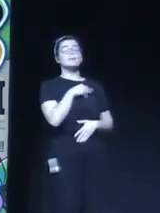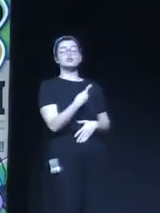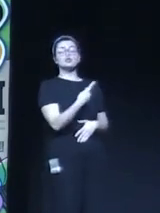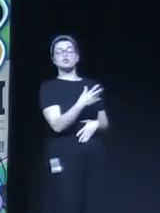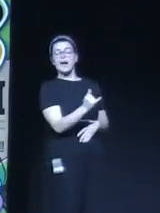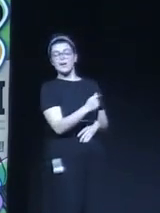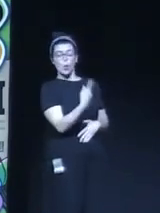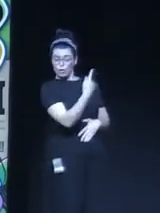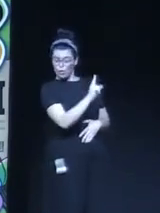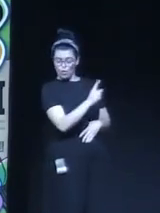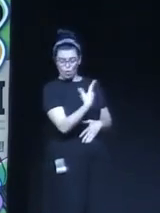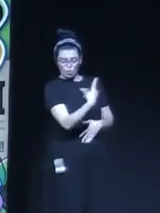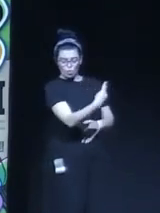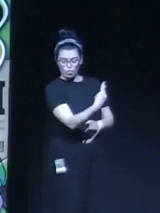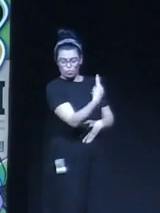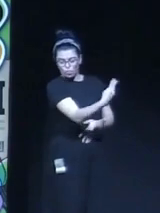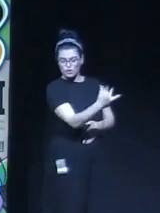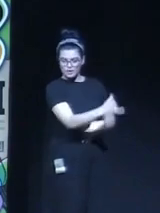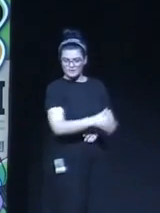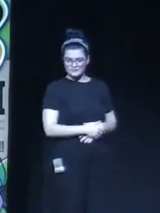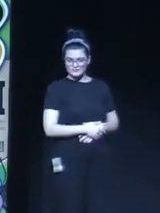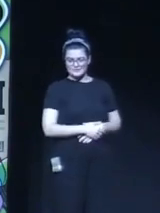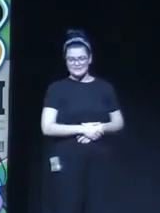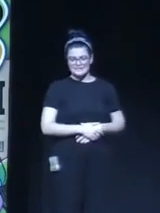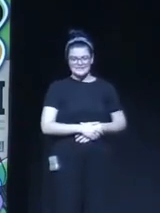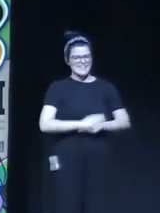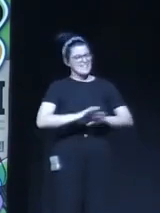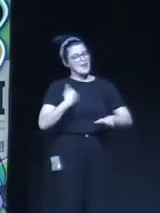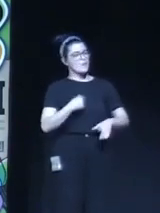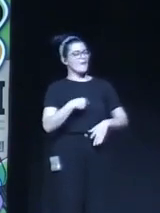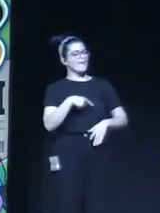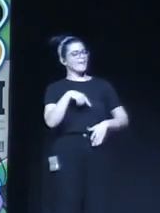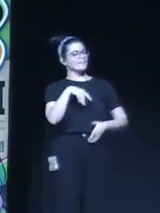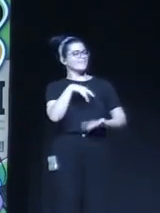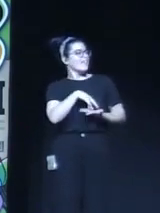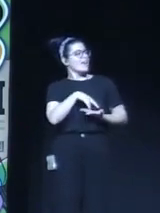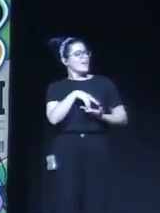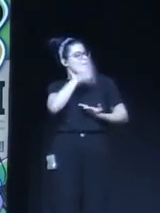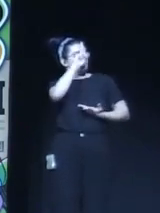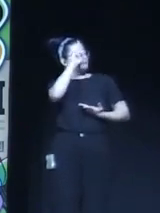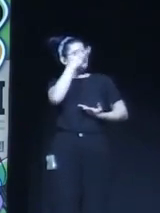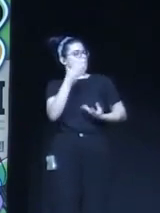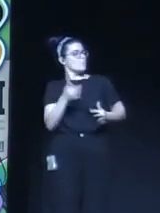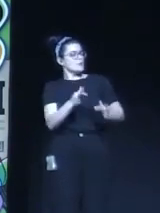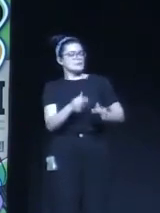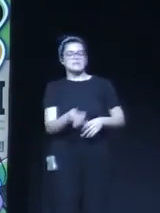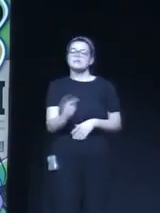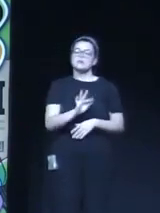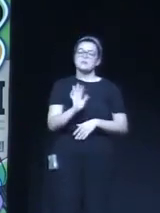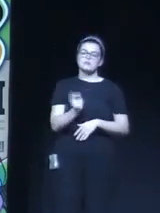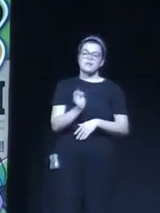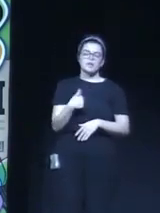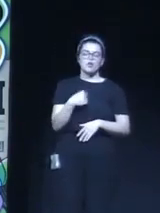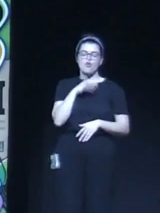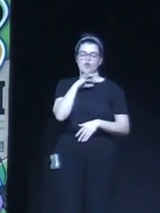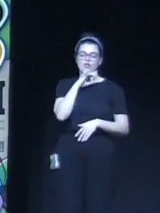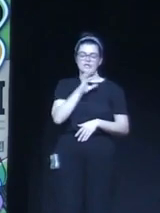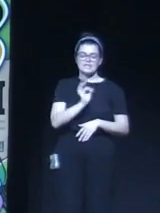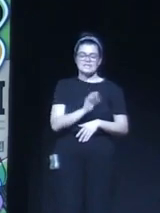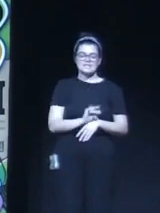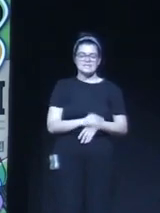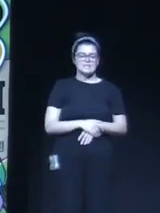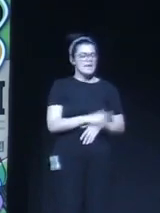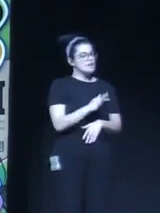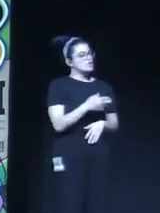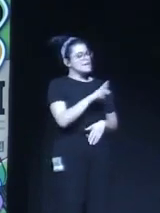No uno, dos. Y ya con eso, pues el día cambia un poco, ¿no? Pero bien, estoy contenta, estoy muy contenta, la verdad. ¿En qué se parecen